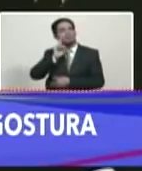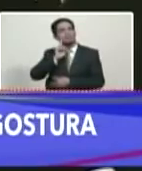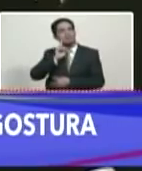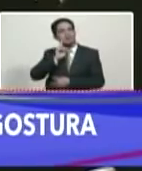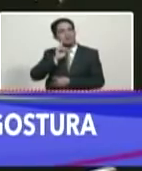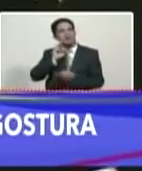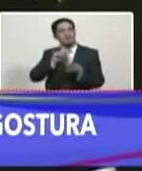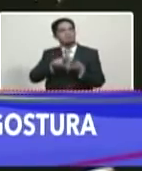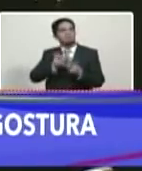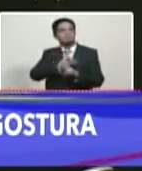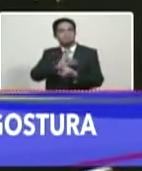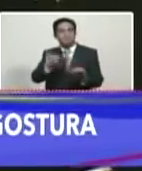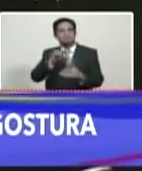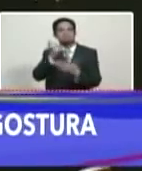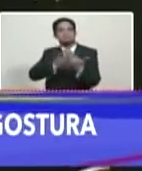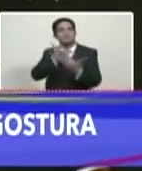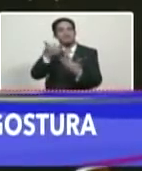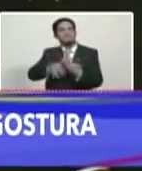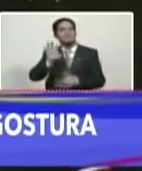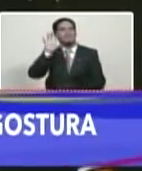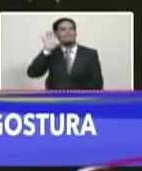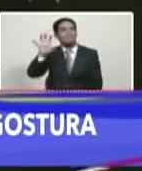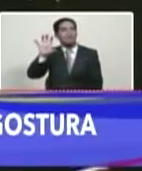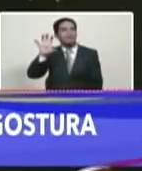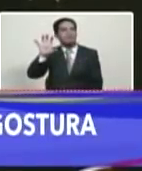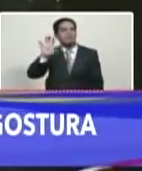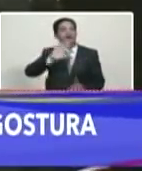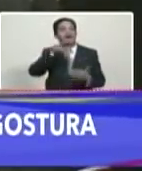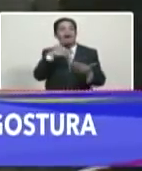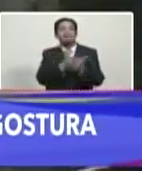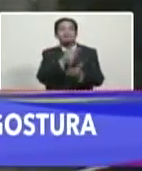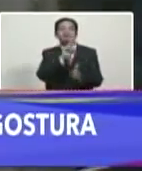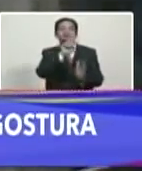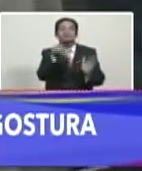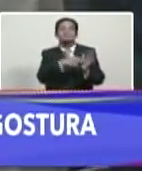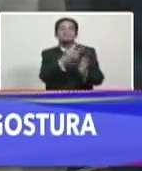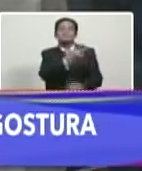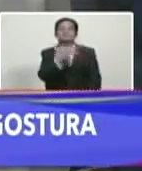Tenemos el plan de la patria hasta el 2025 y más.